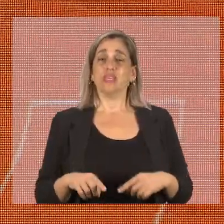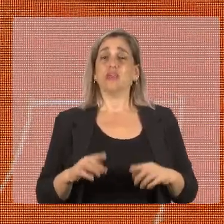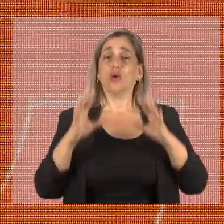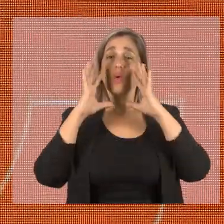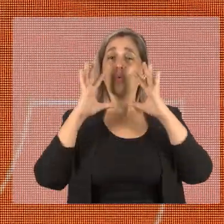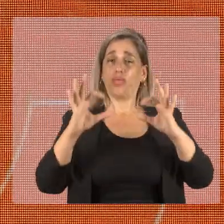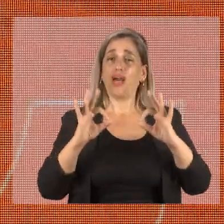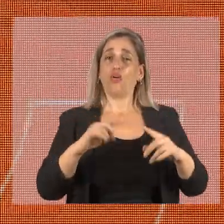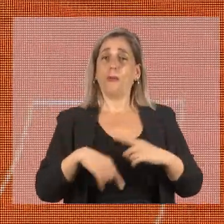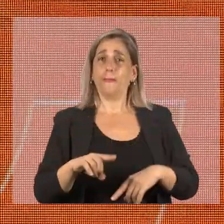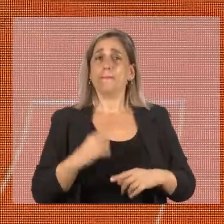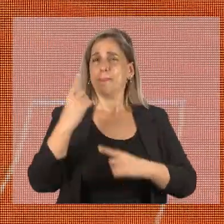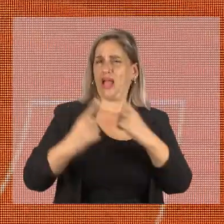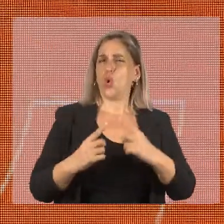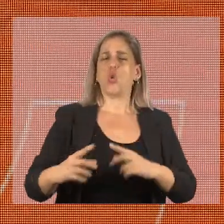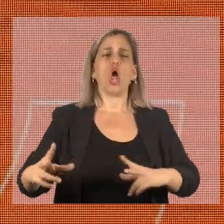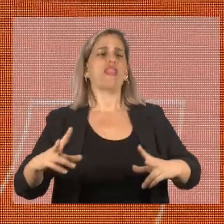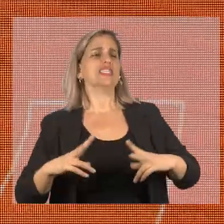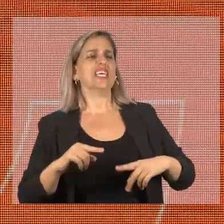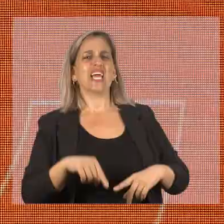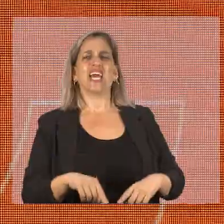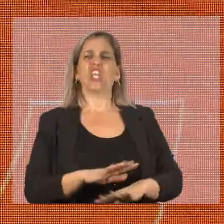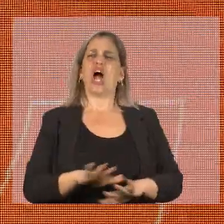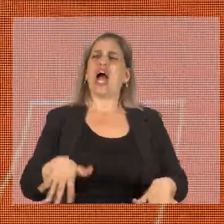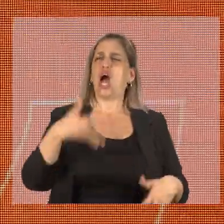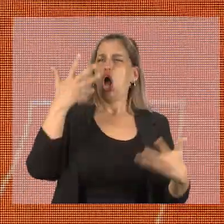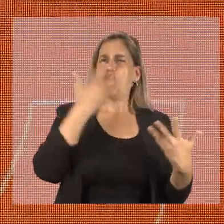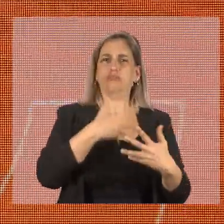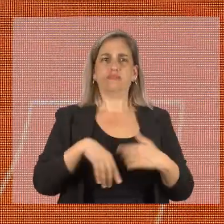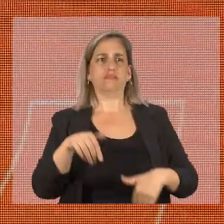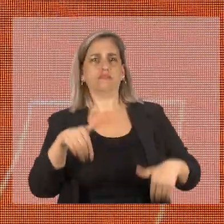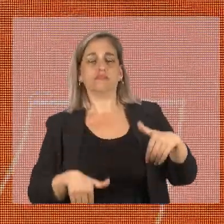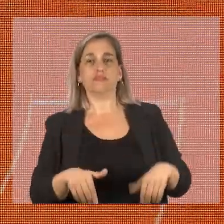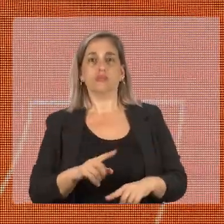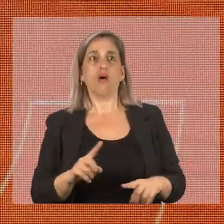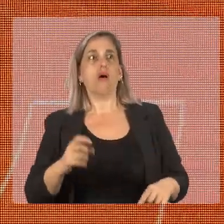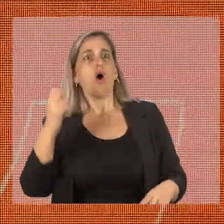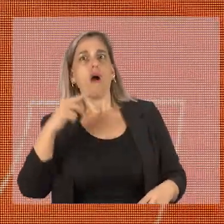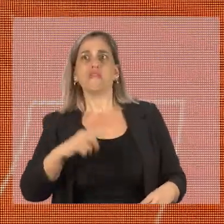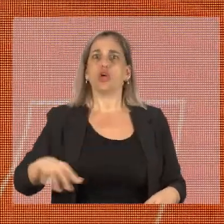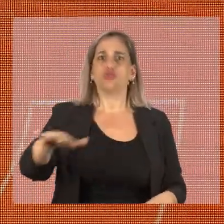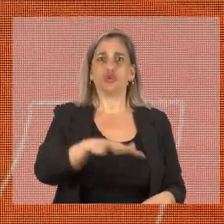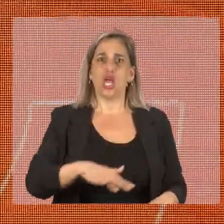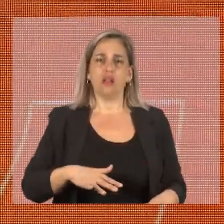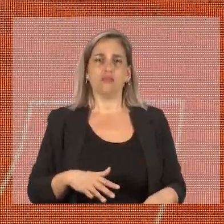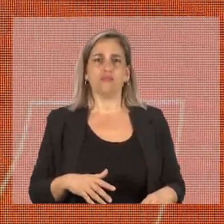Y ojo, que había agoreros de que esto iba a ser un desastre electoral y un desastre de opinión